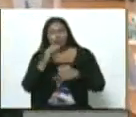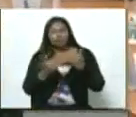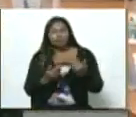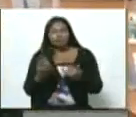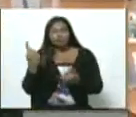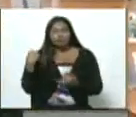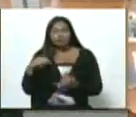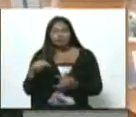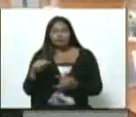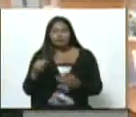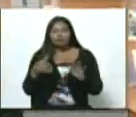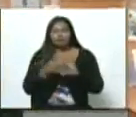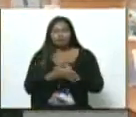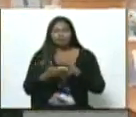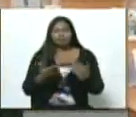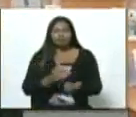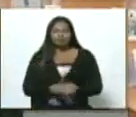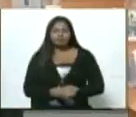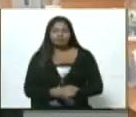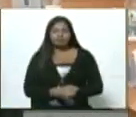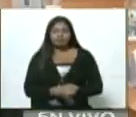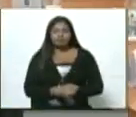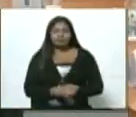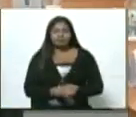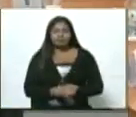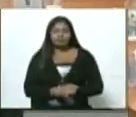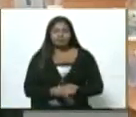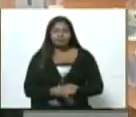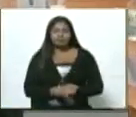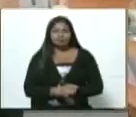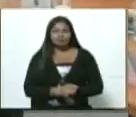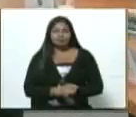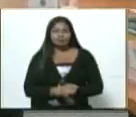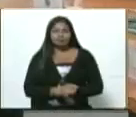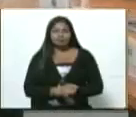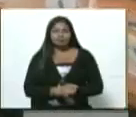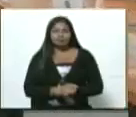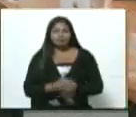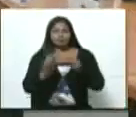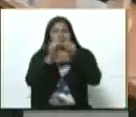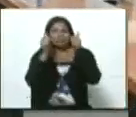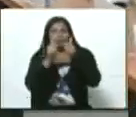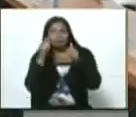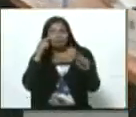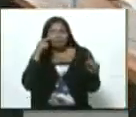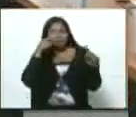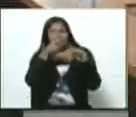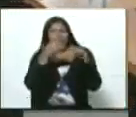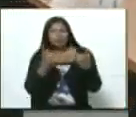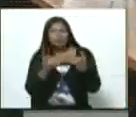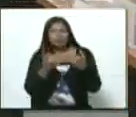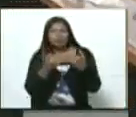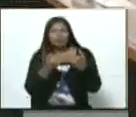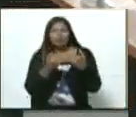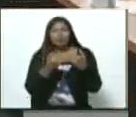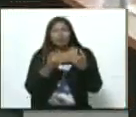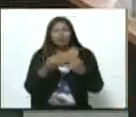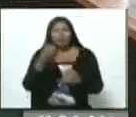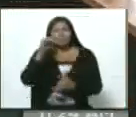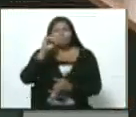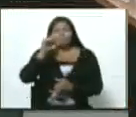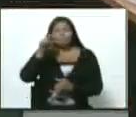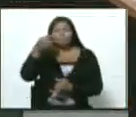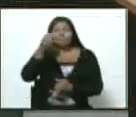tener el sistema de designación de los magistrados y magistradas